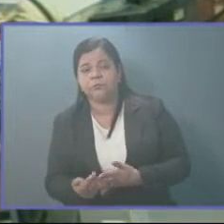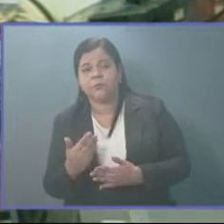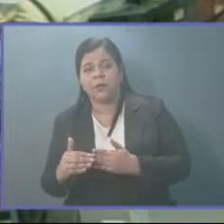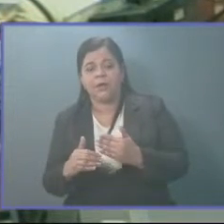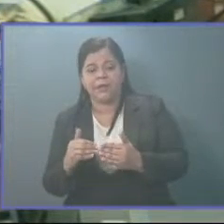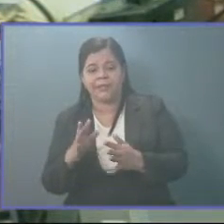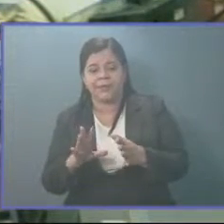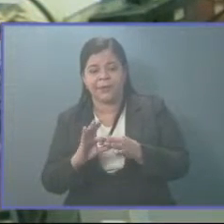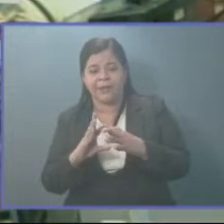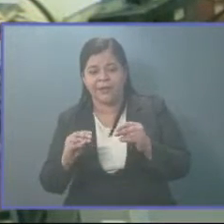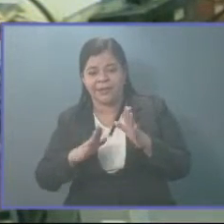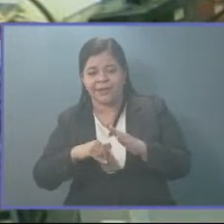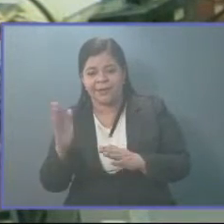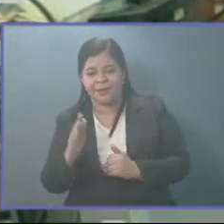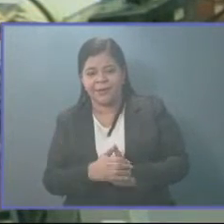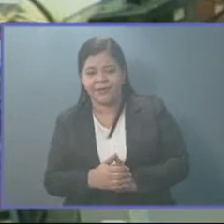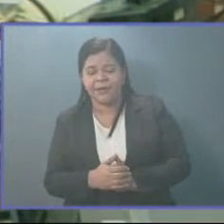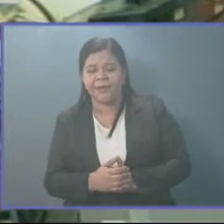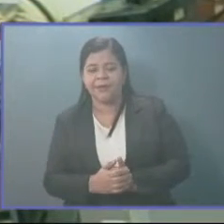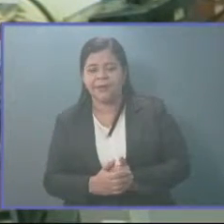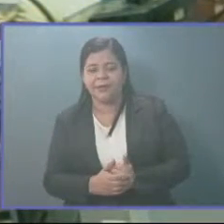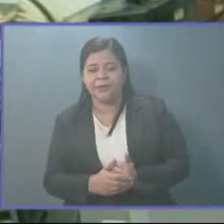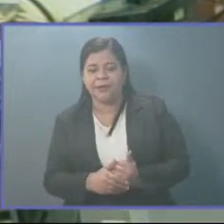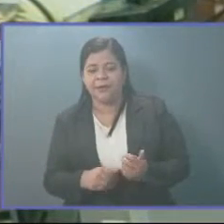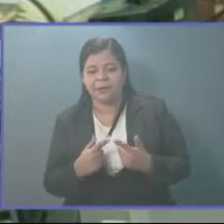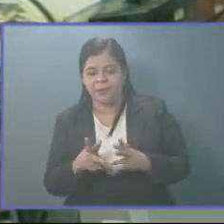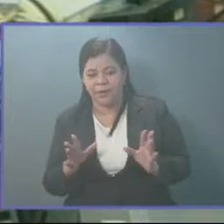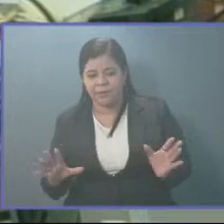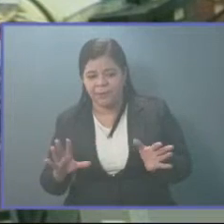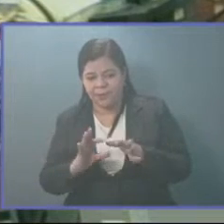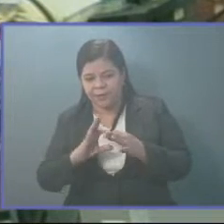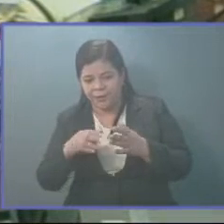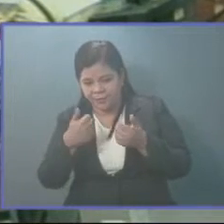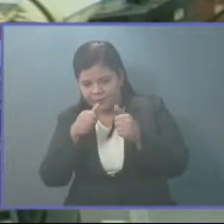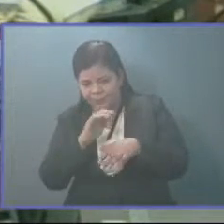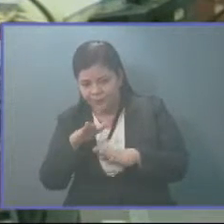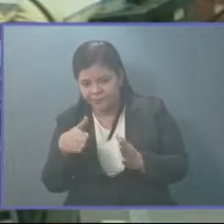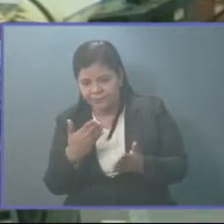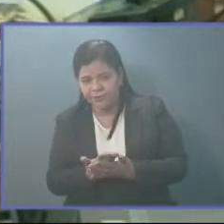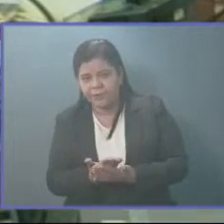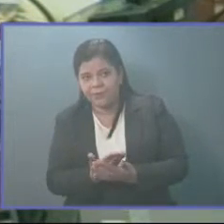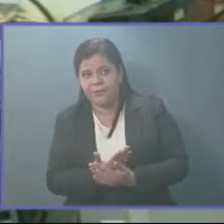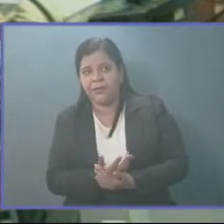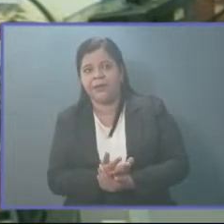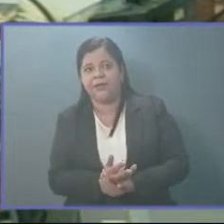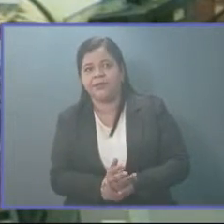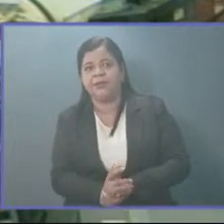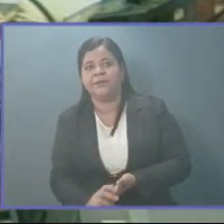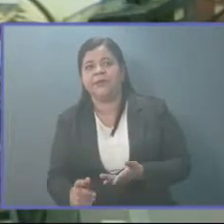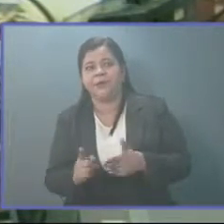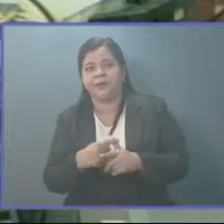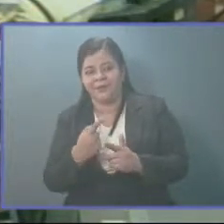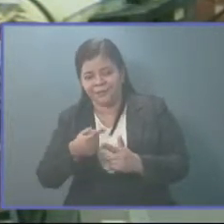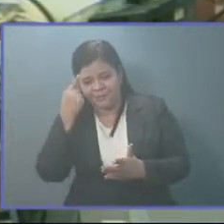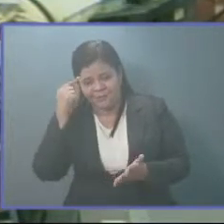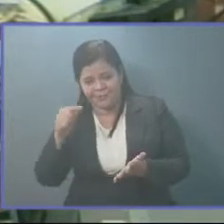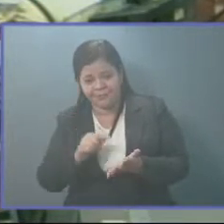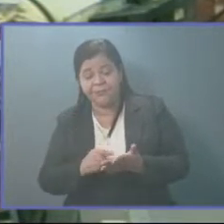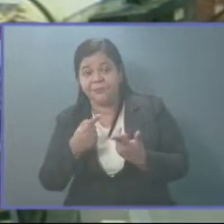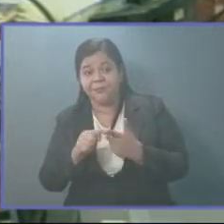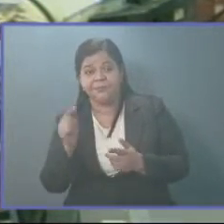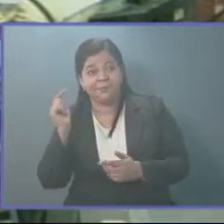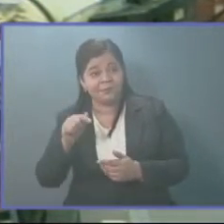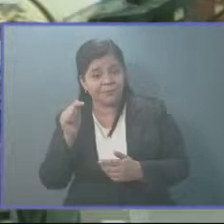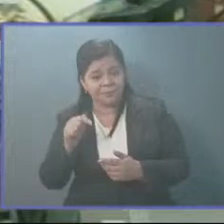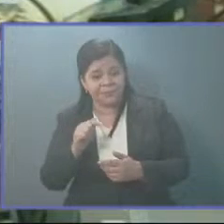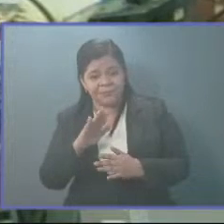para resoluciones de conflictos laborales, independientemente si es en el sector público o en el sector privado. Por lo